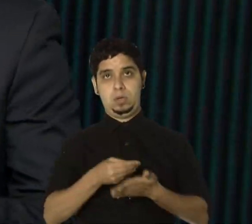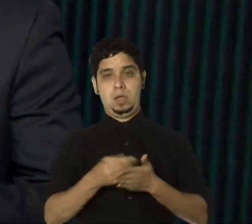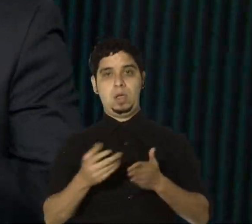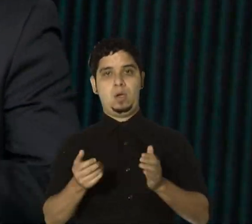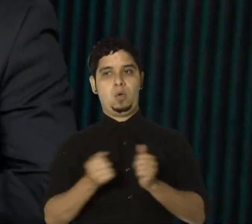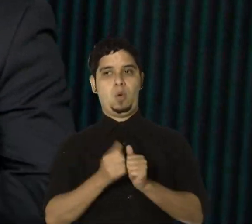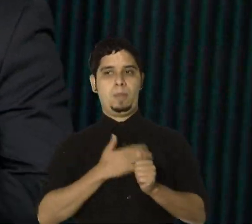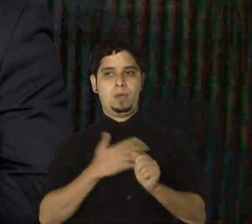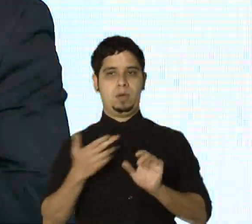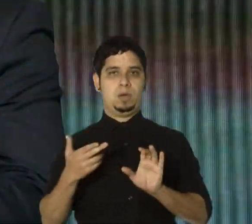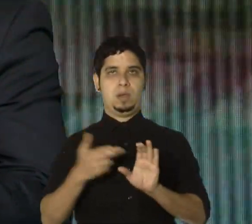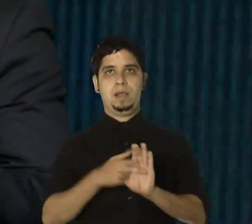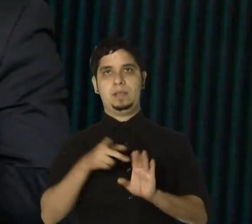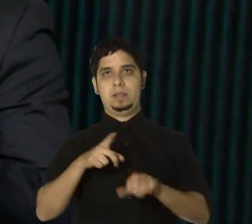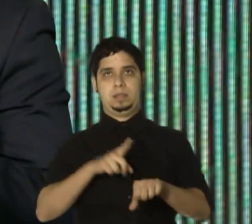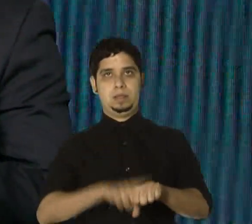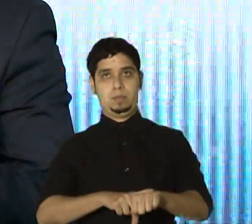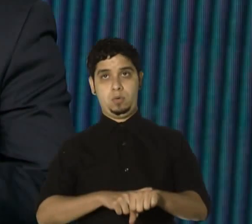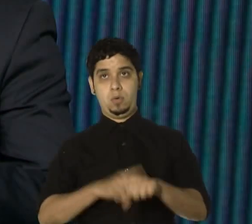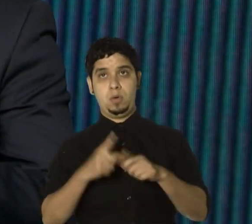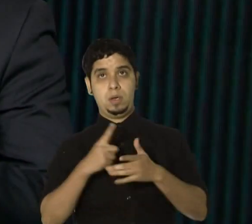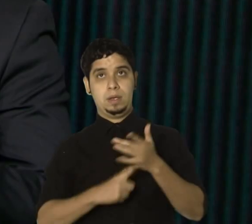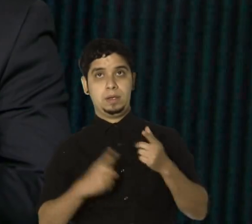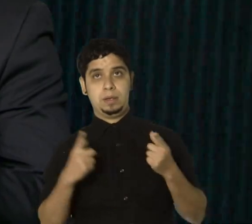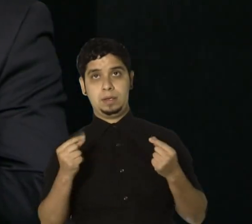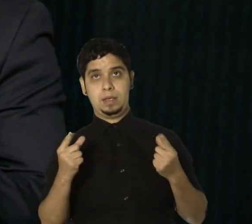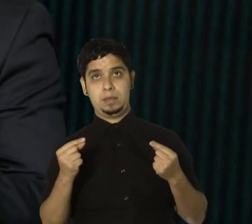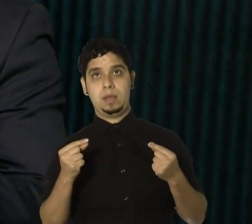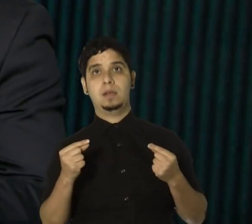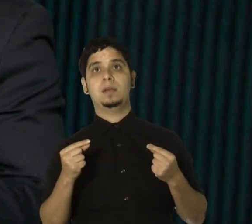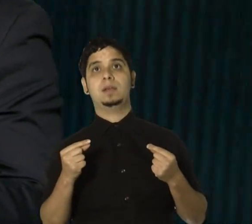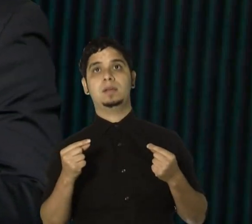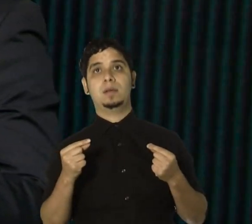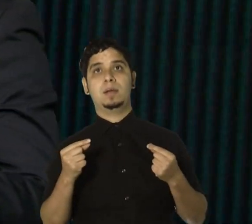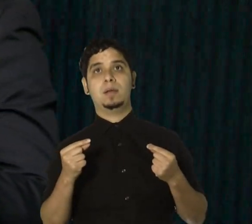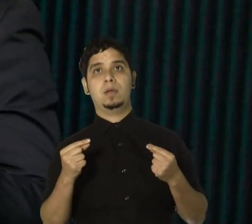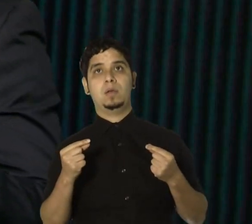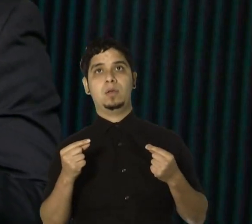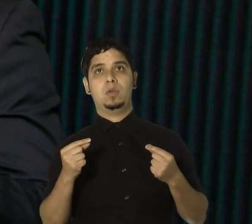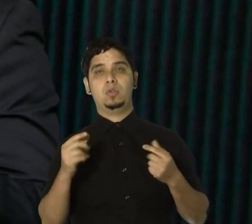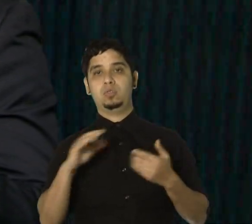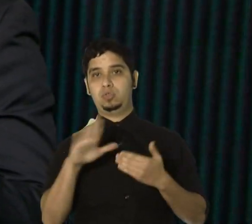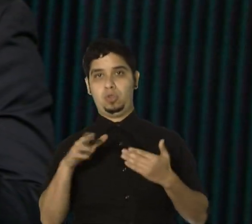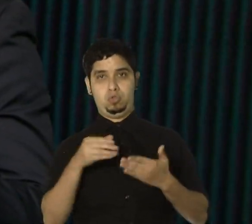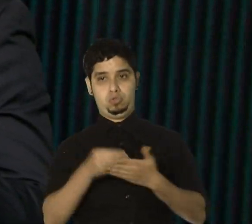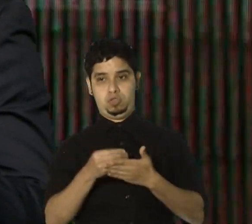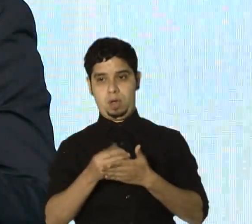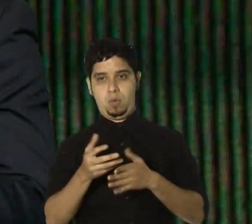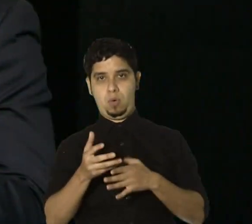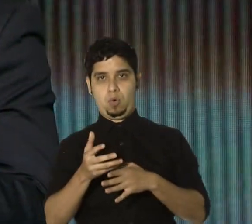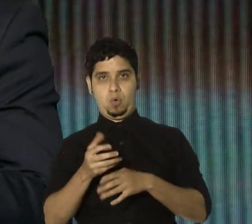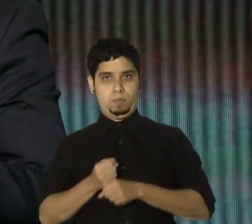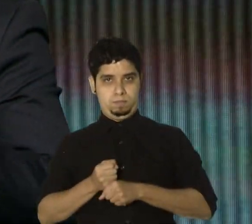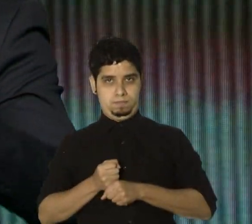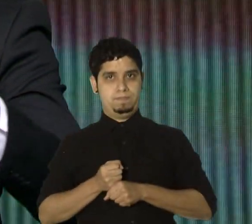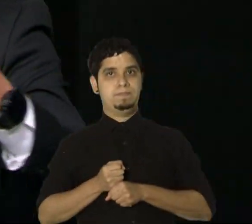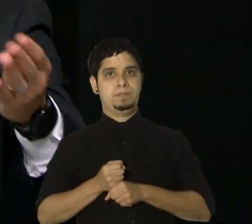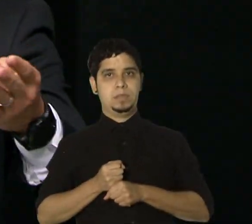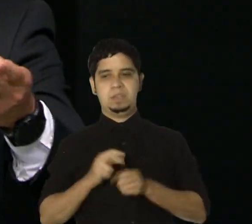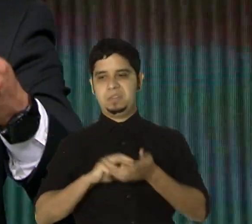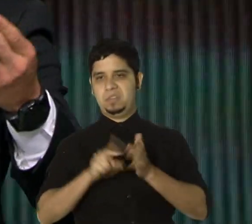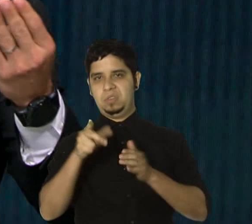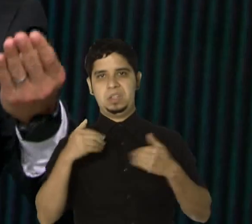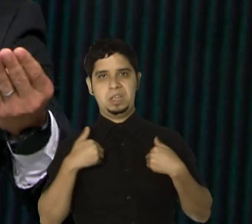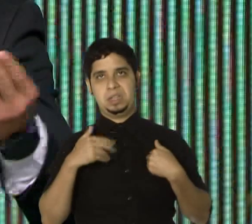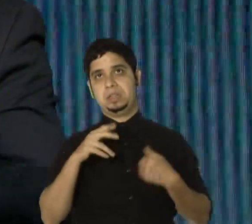conmigo. Y en ese momento es donde los actores ganan la confianza de extraerle toda su cartera de criptomoneda. Entonces, digamos, si usted tenía